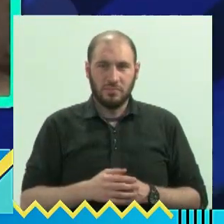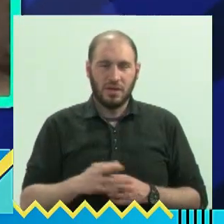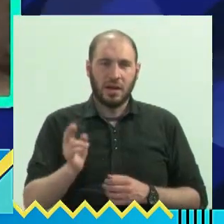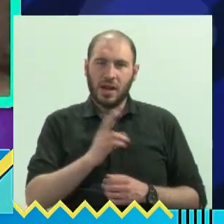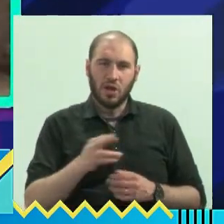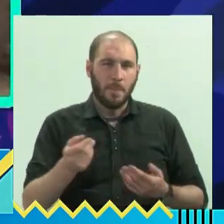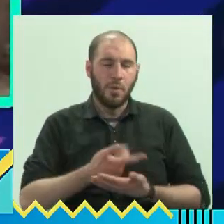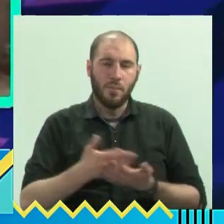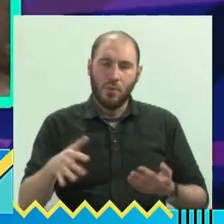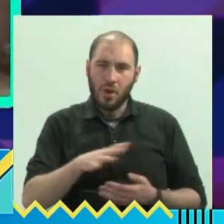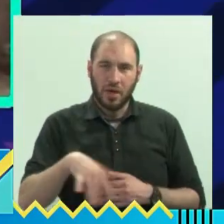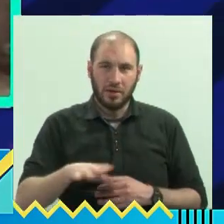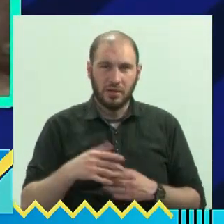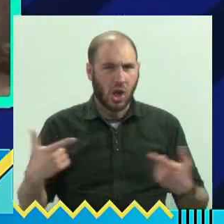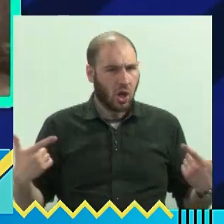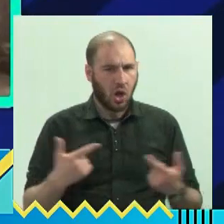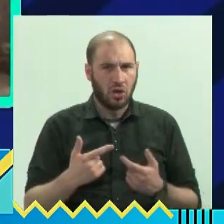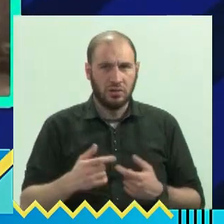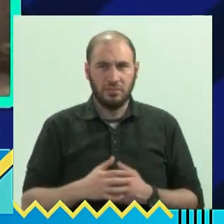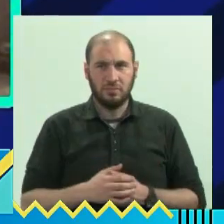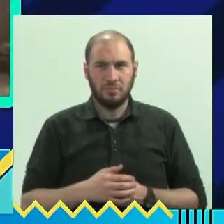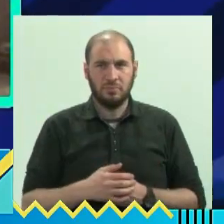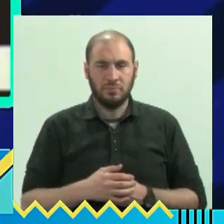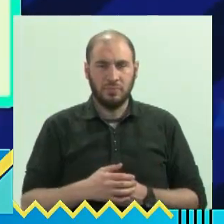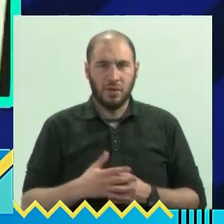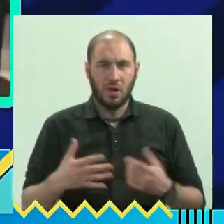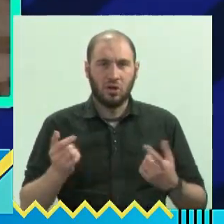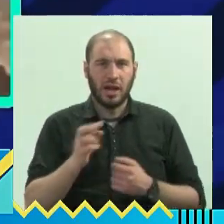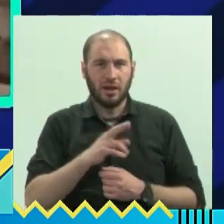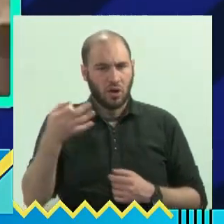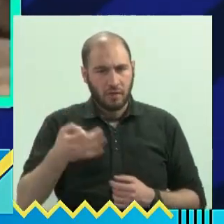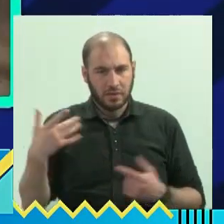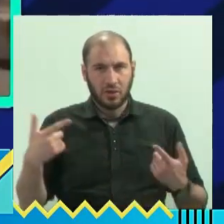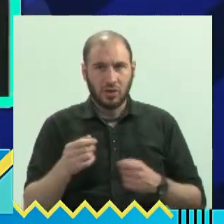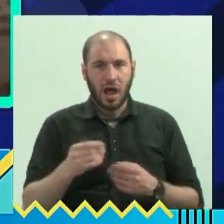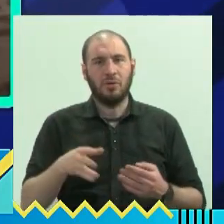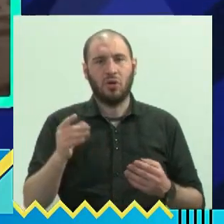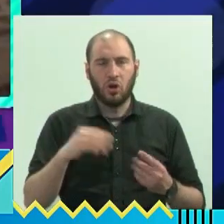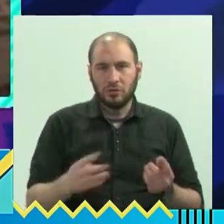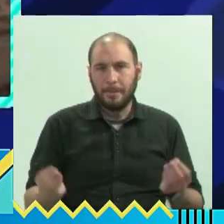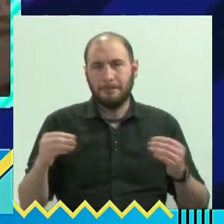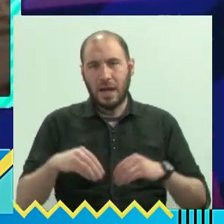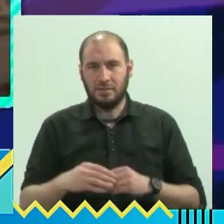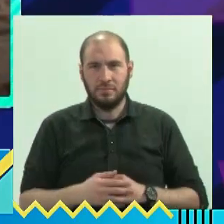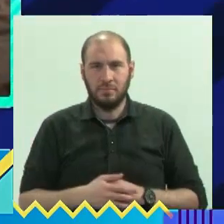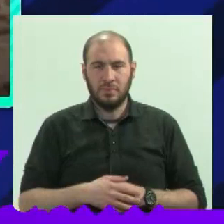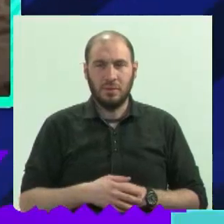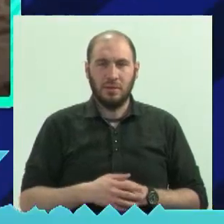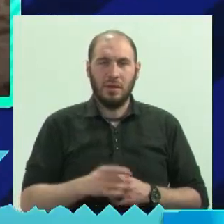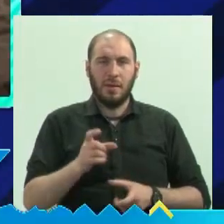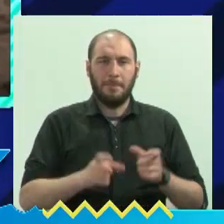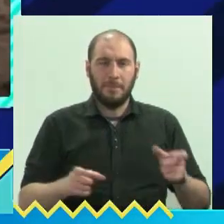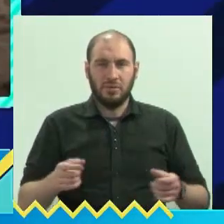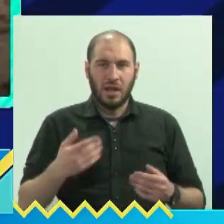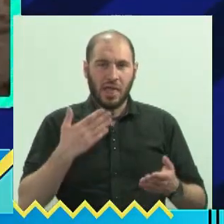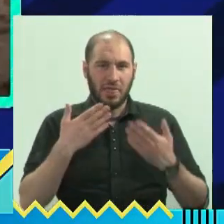religiosidad popular y demás, que no son contradictorios con la religión oficial, digamos, son complementarios, son personas con un